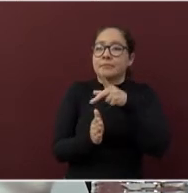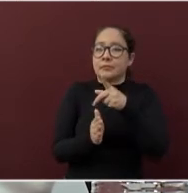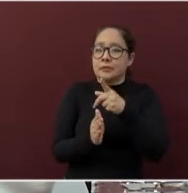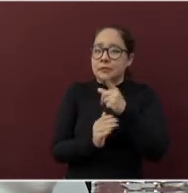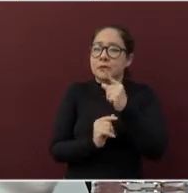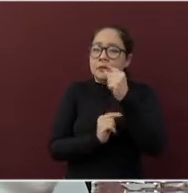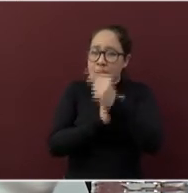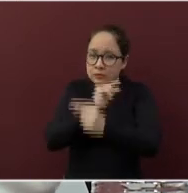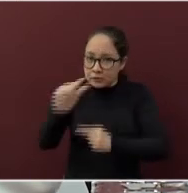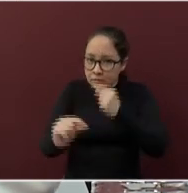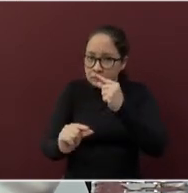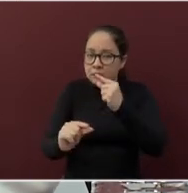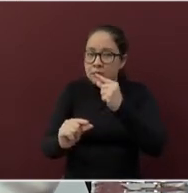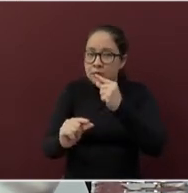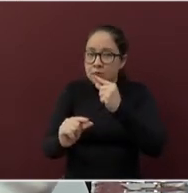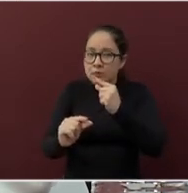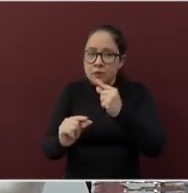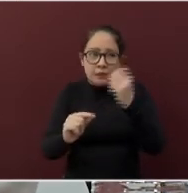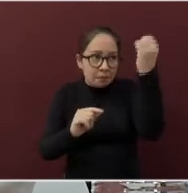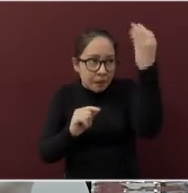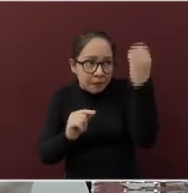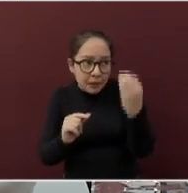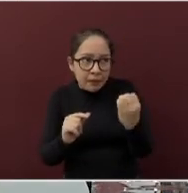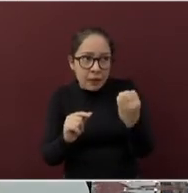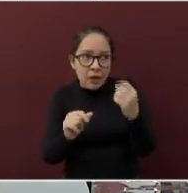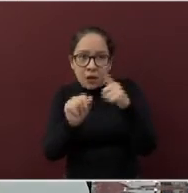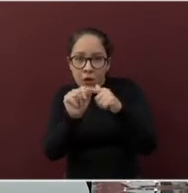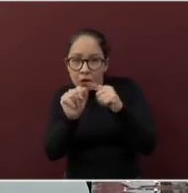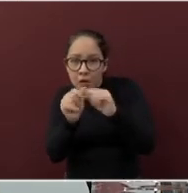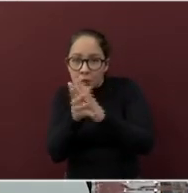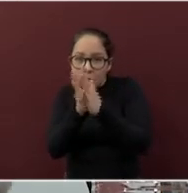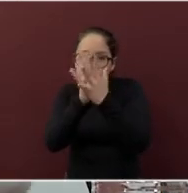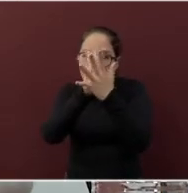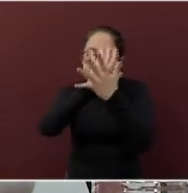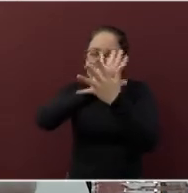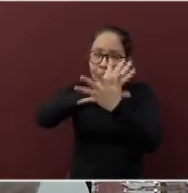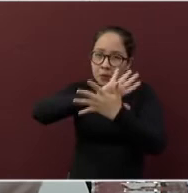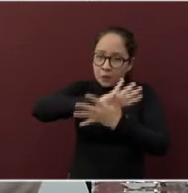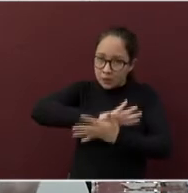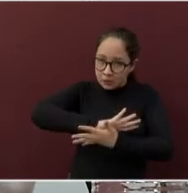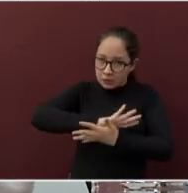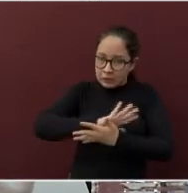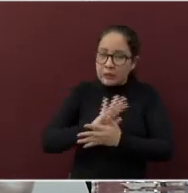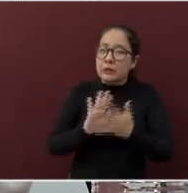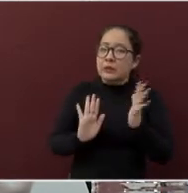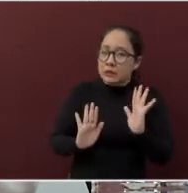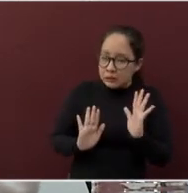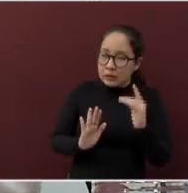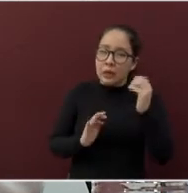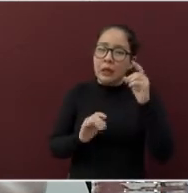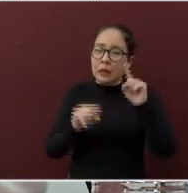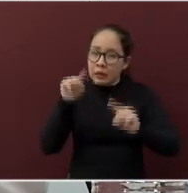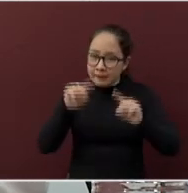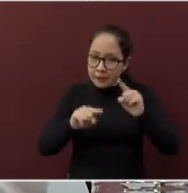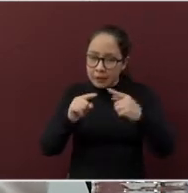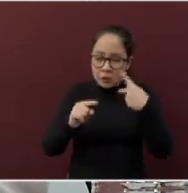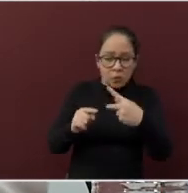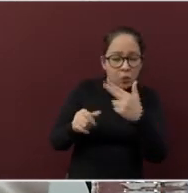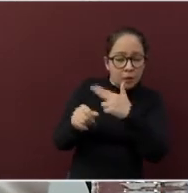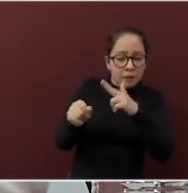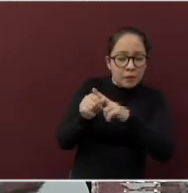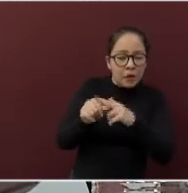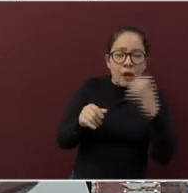color a otro basado como ya se le he explicado en el análisis de la ocupación hospitalaria